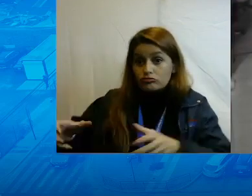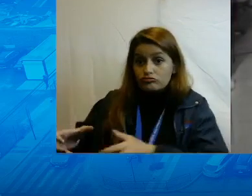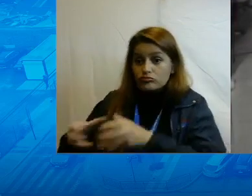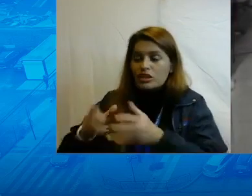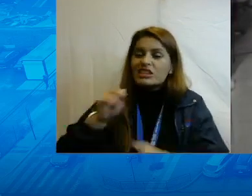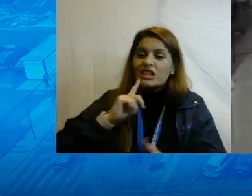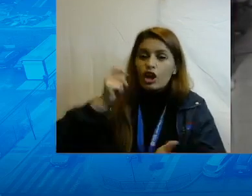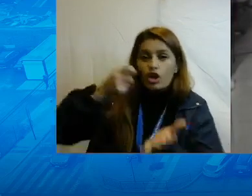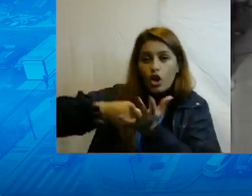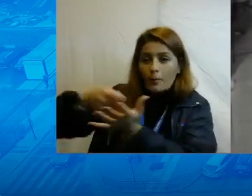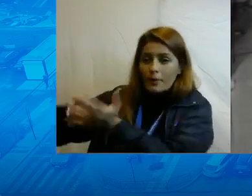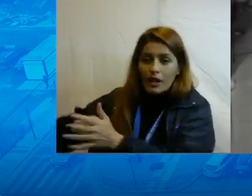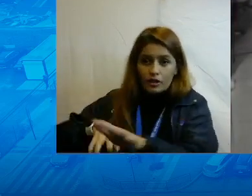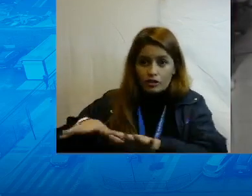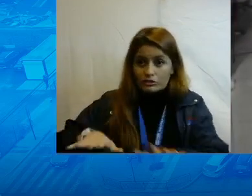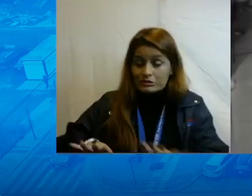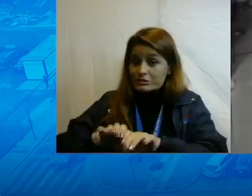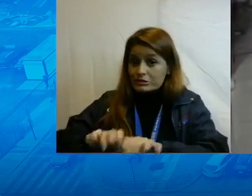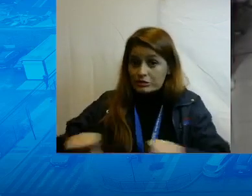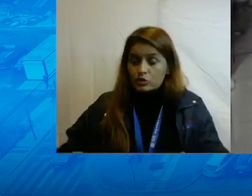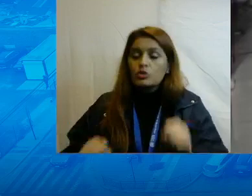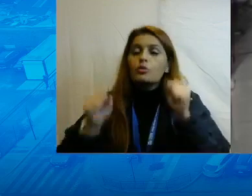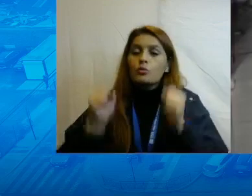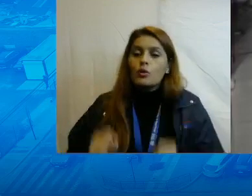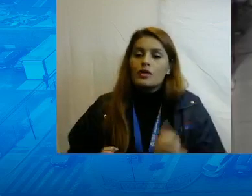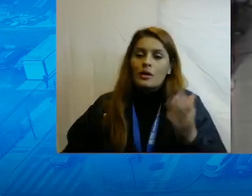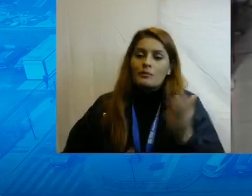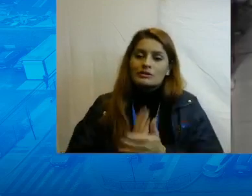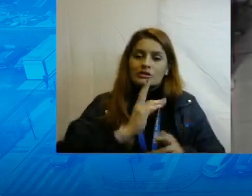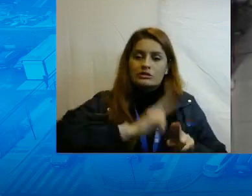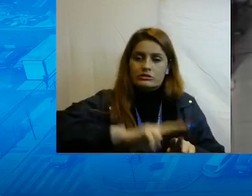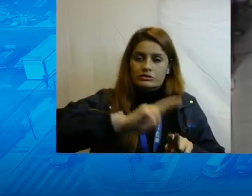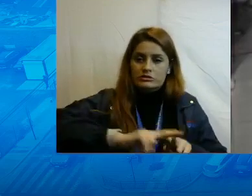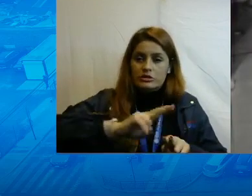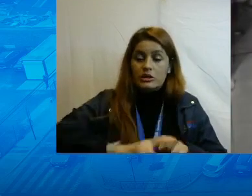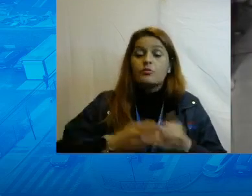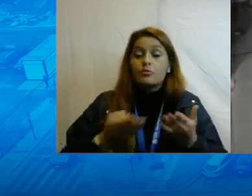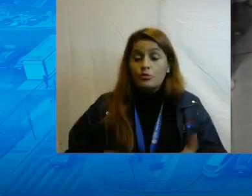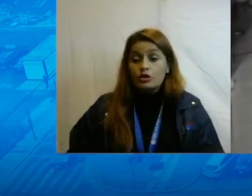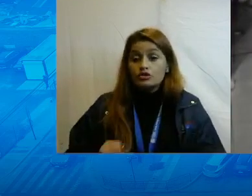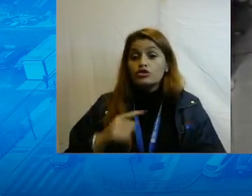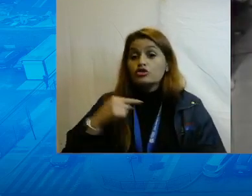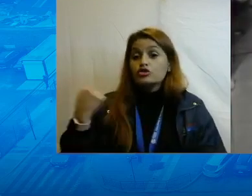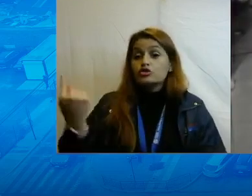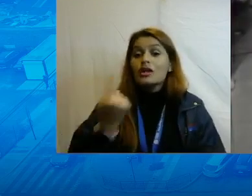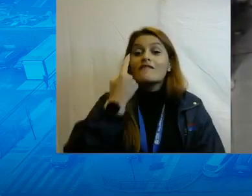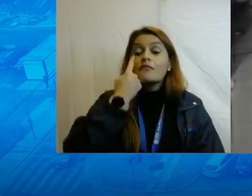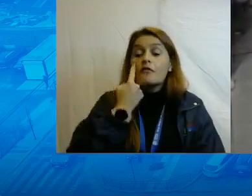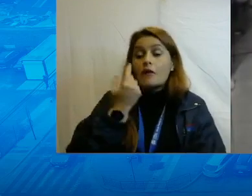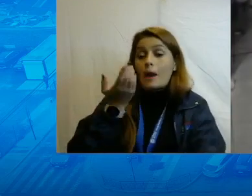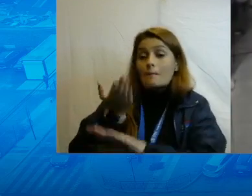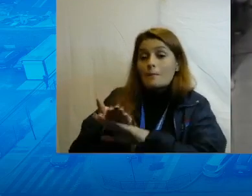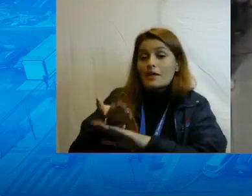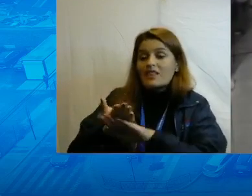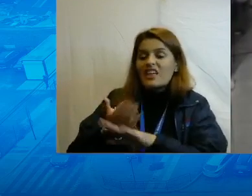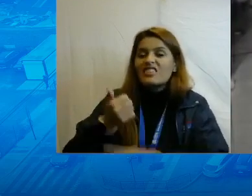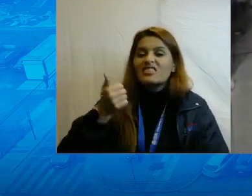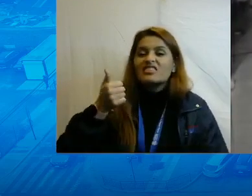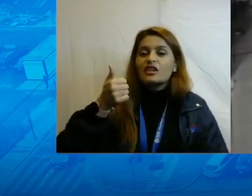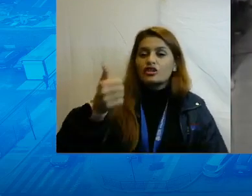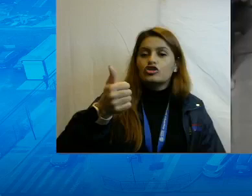suministros, se pueda comenzar ya a implementar. Así que vamos a solicitar, directora,